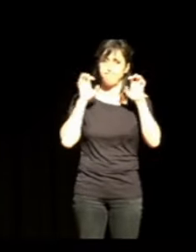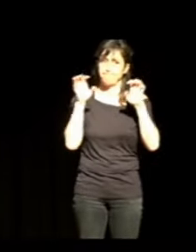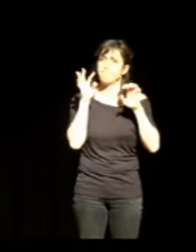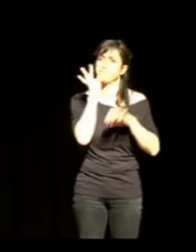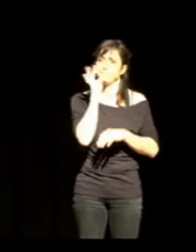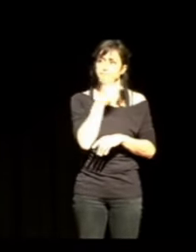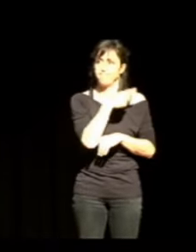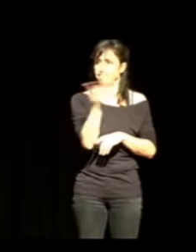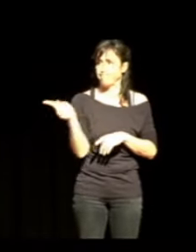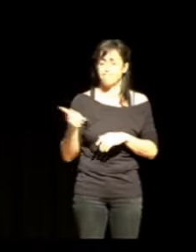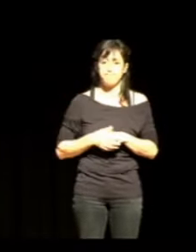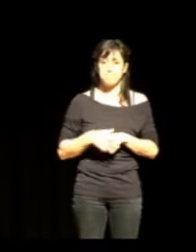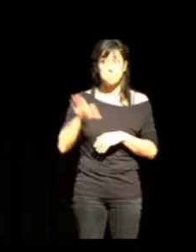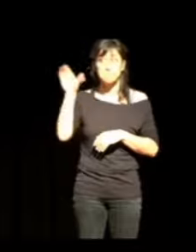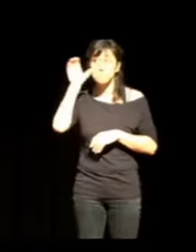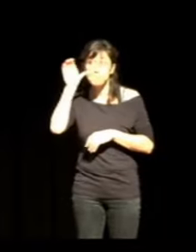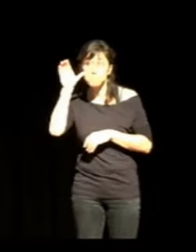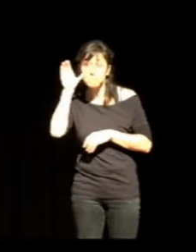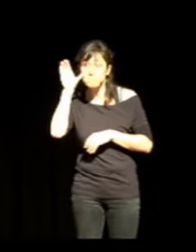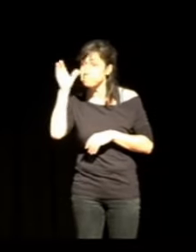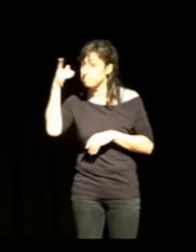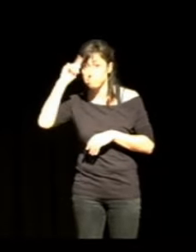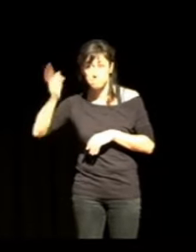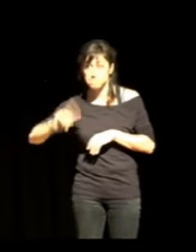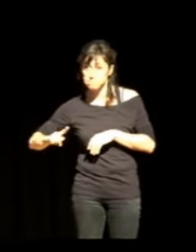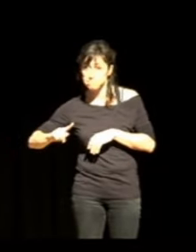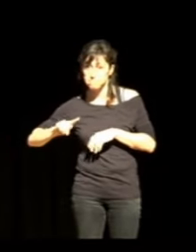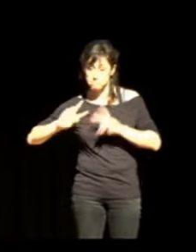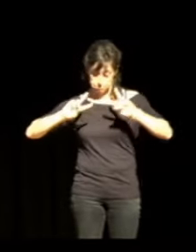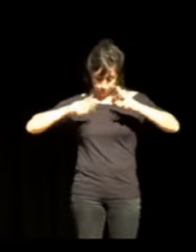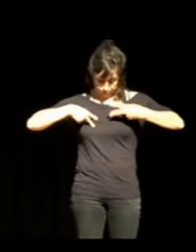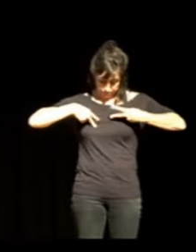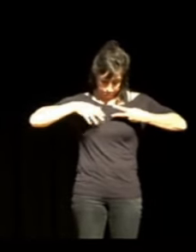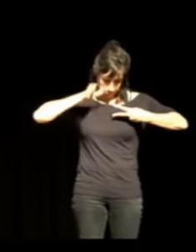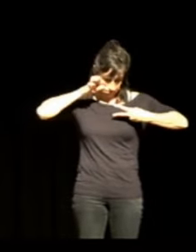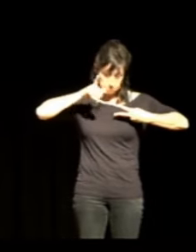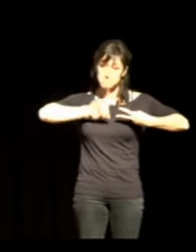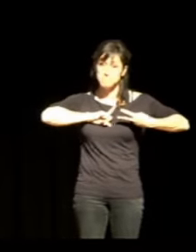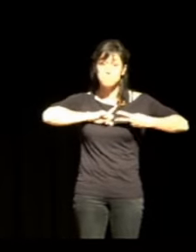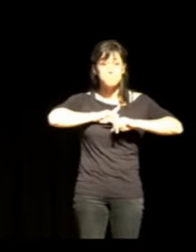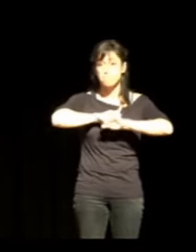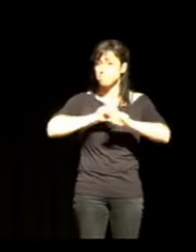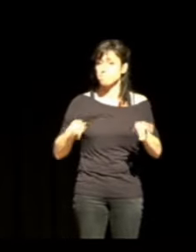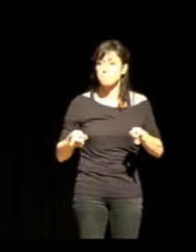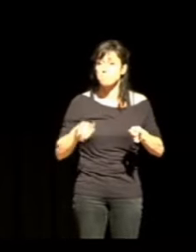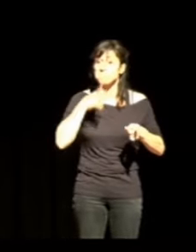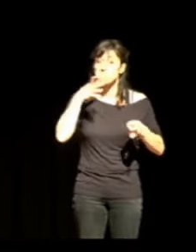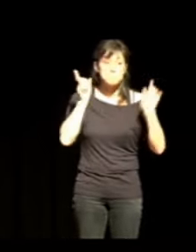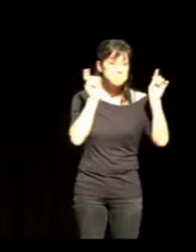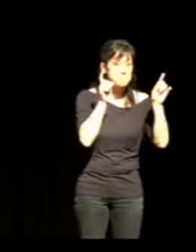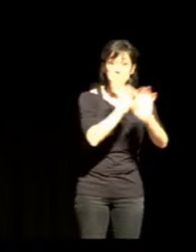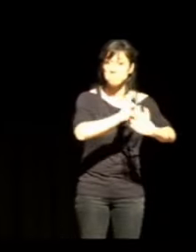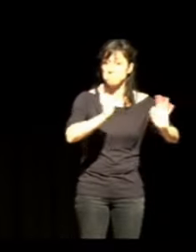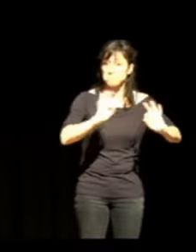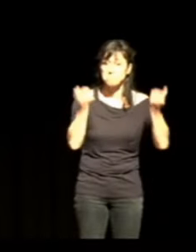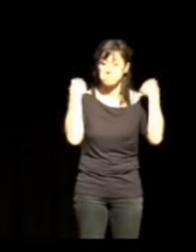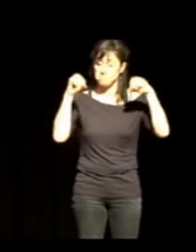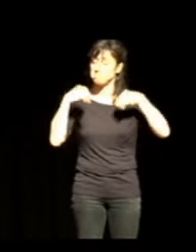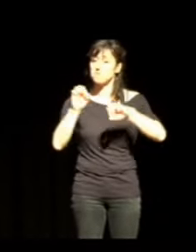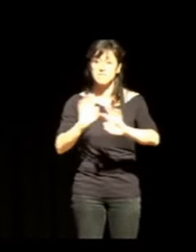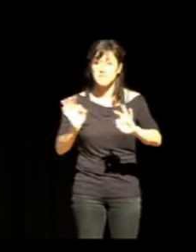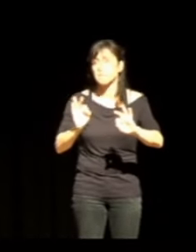sabemos escuchar ni escucharnos, porque eso no se enseña, no se practica, especialmente en